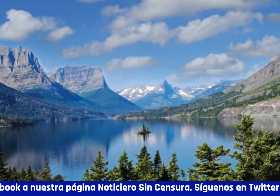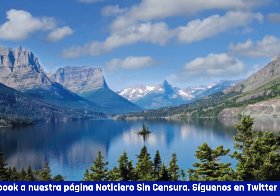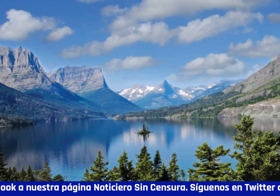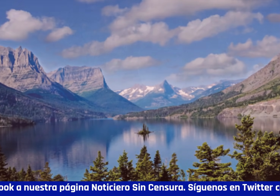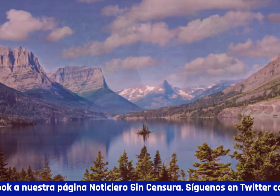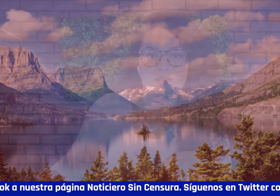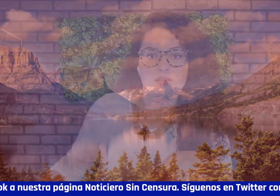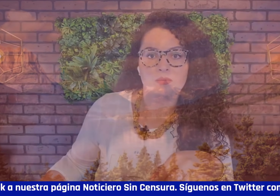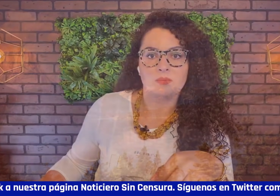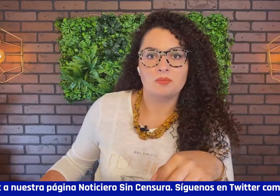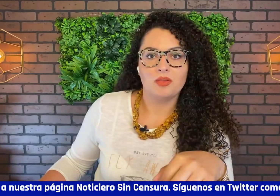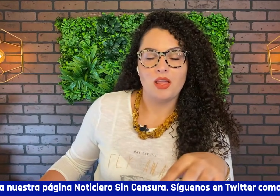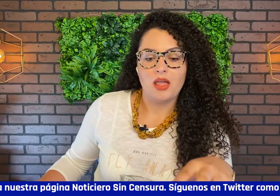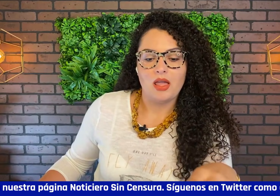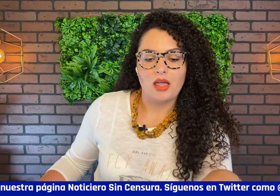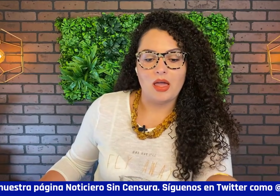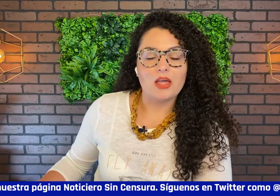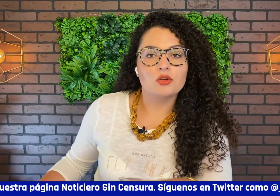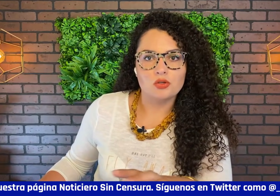es una de esas.